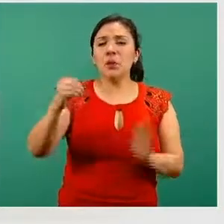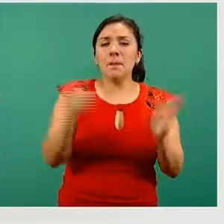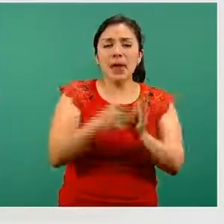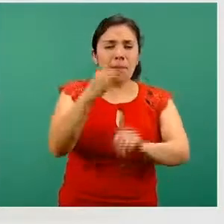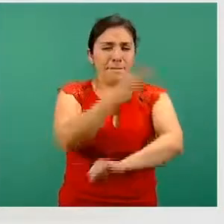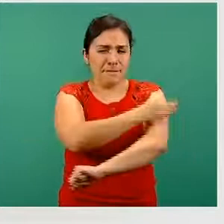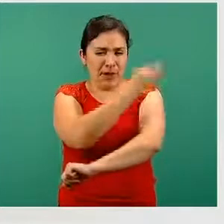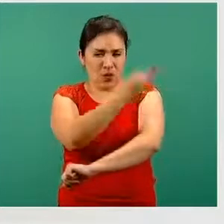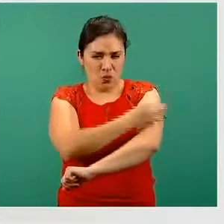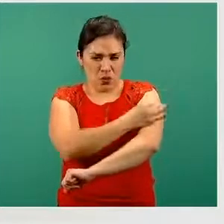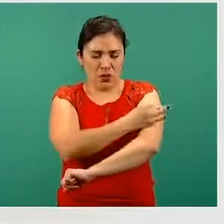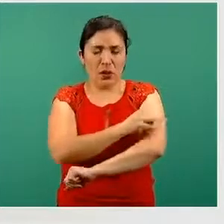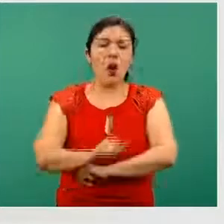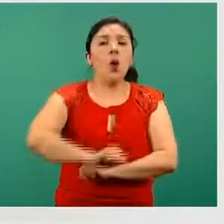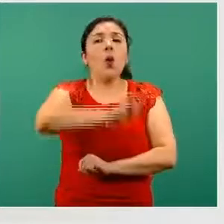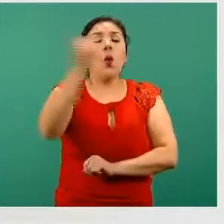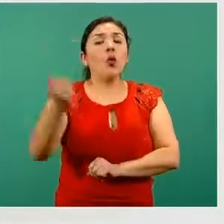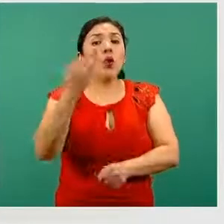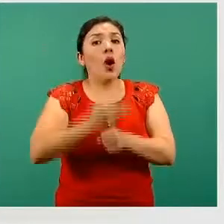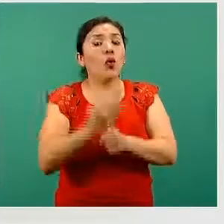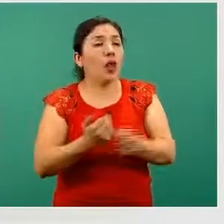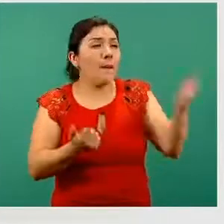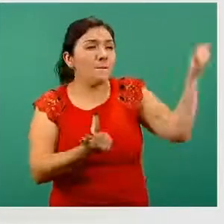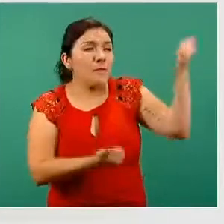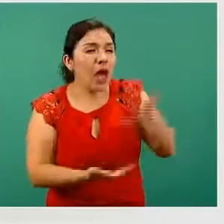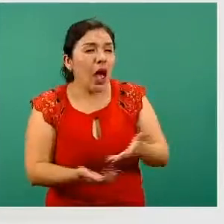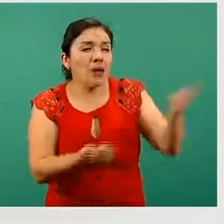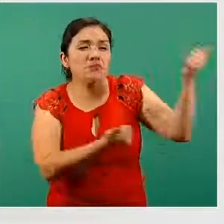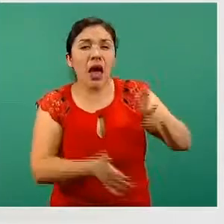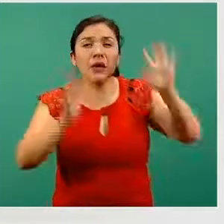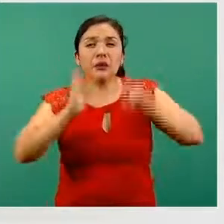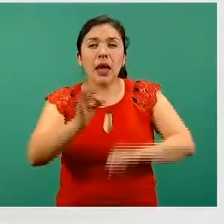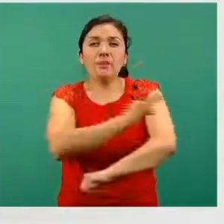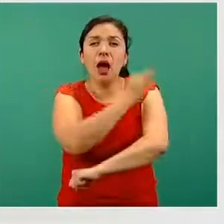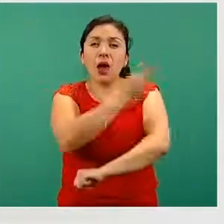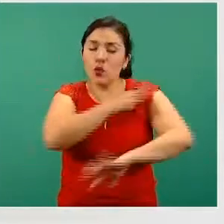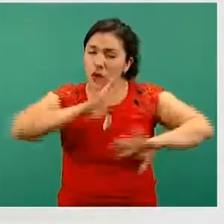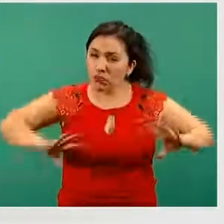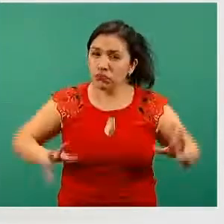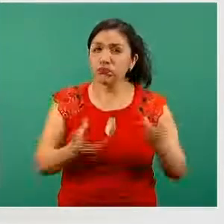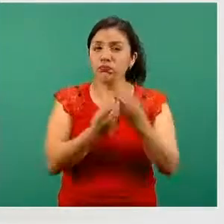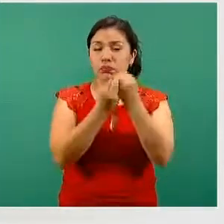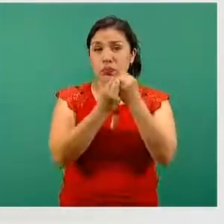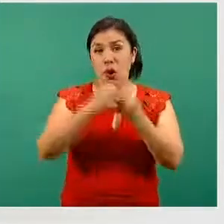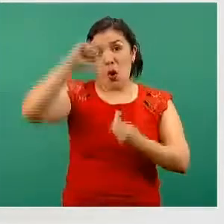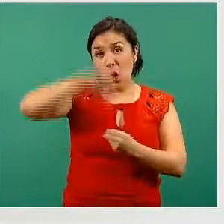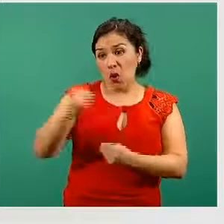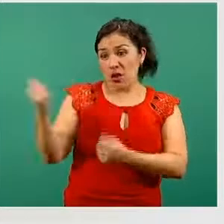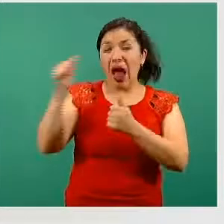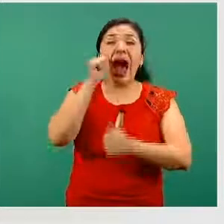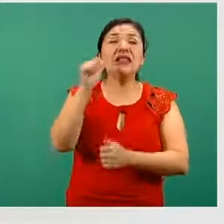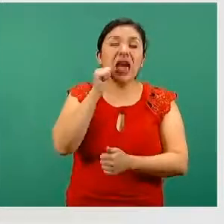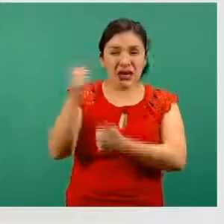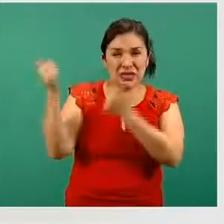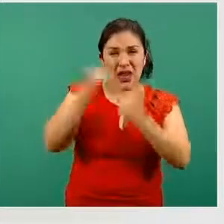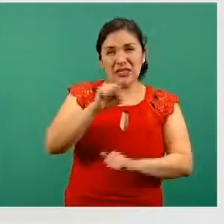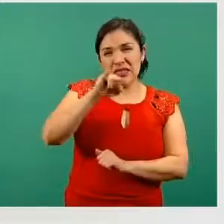4.339.000, con las dosis que hasta el momento han llegado al país, que suman con el 1.000.000 de dosis de Sinovac de ayer,